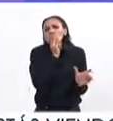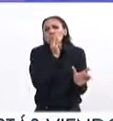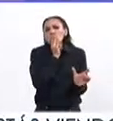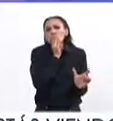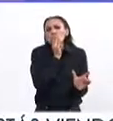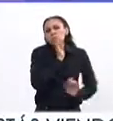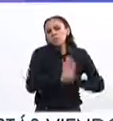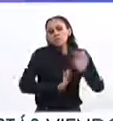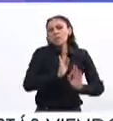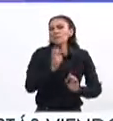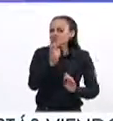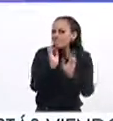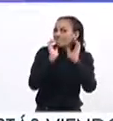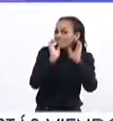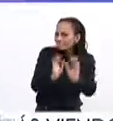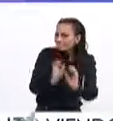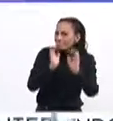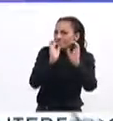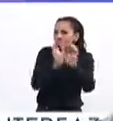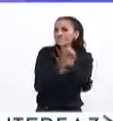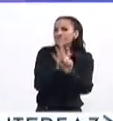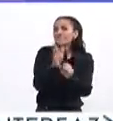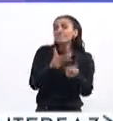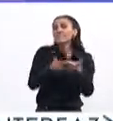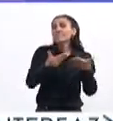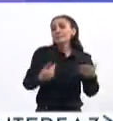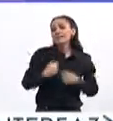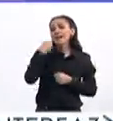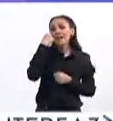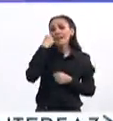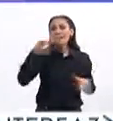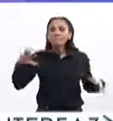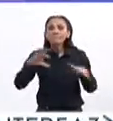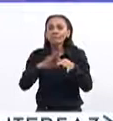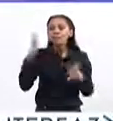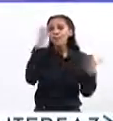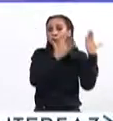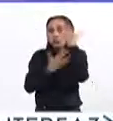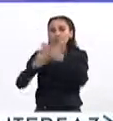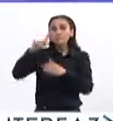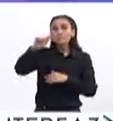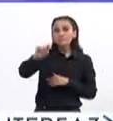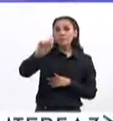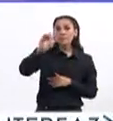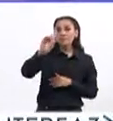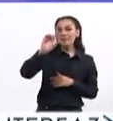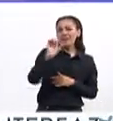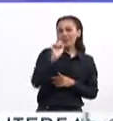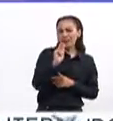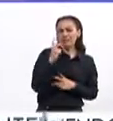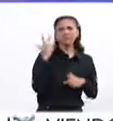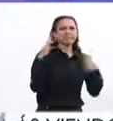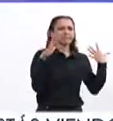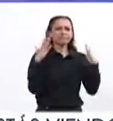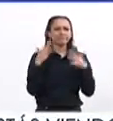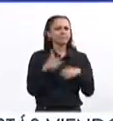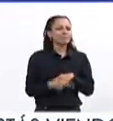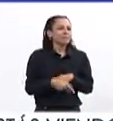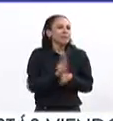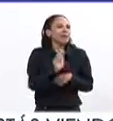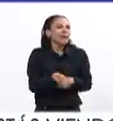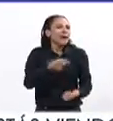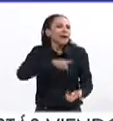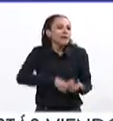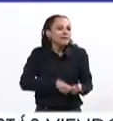claro, ¿no? Claro. Que se confunde incluso hoy en día mucho con el TDA. Claro, claro. O un niño que está sobreestimulado, ¿no? Que puede tener